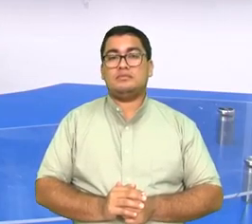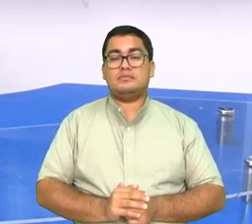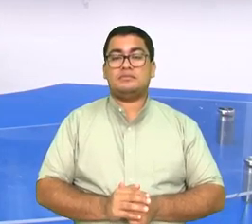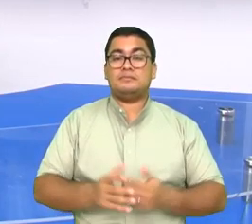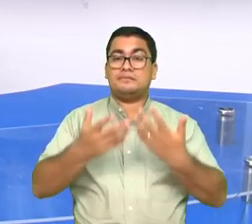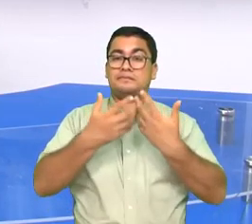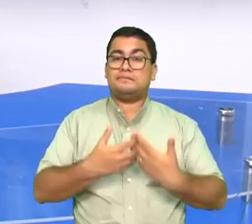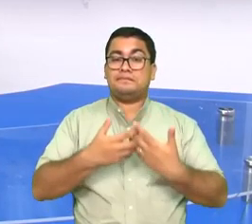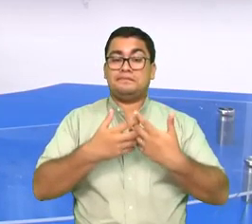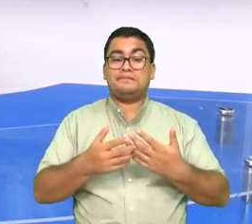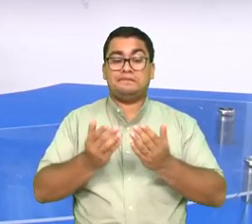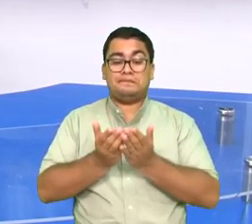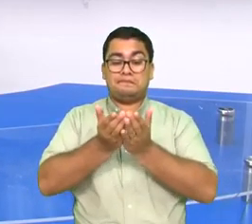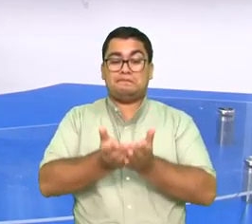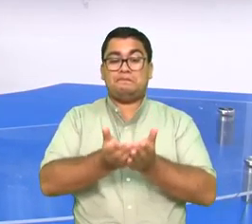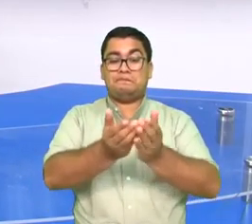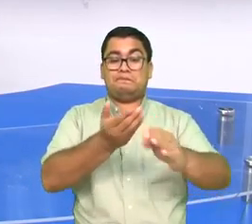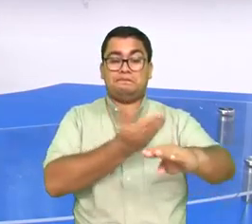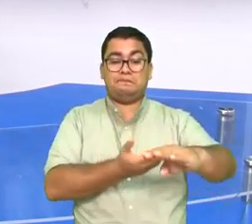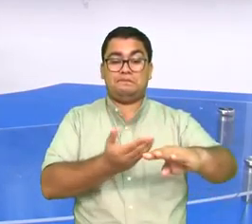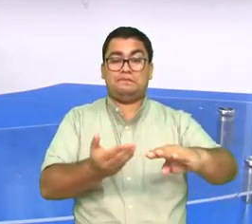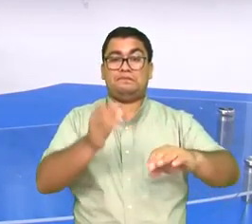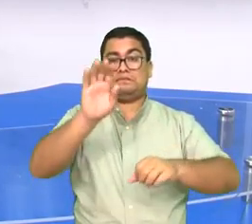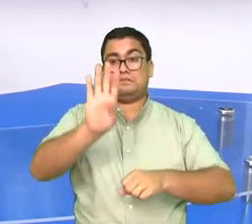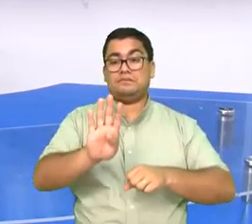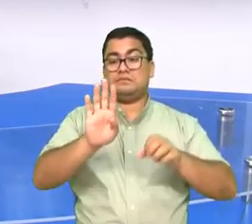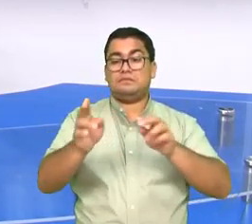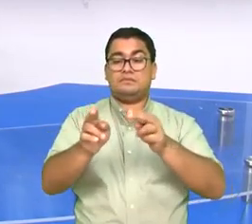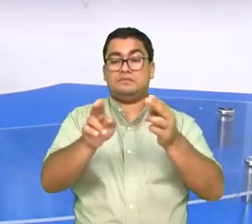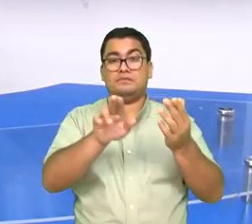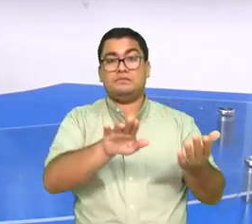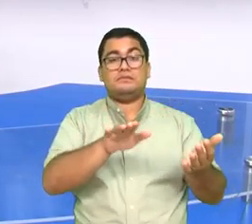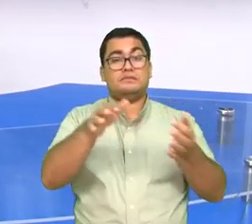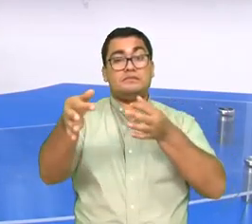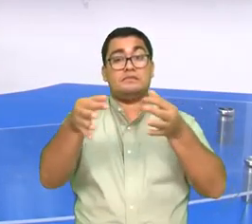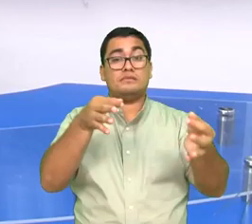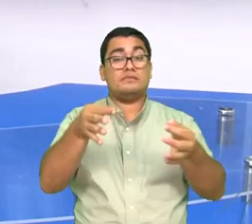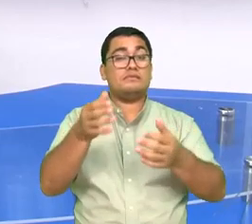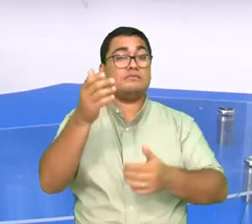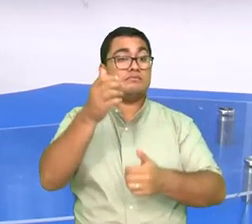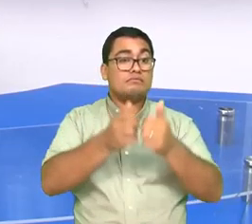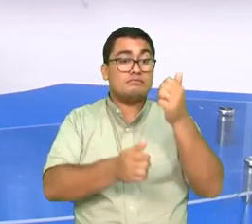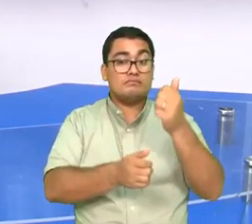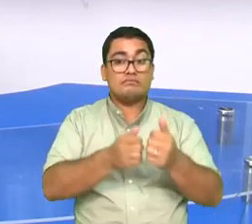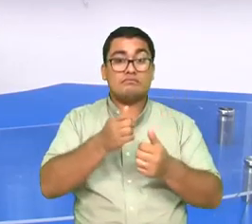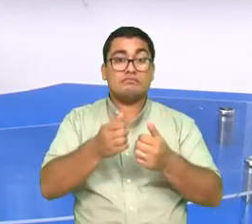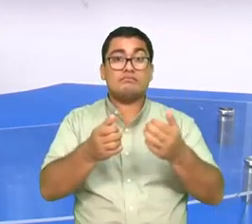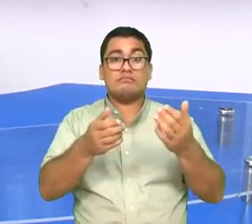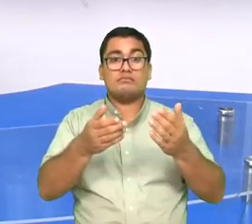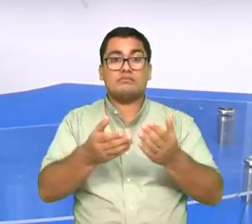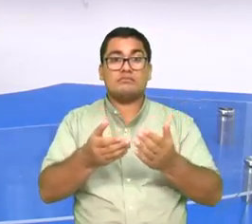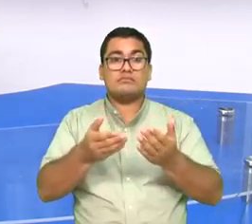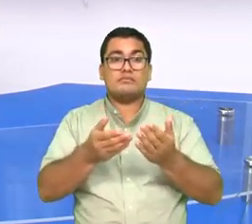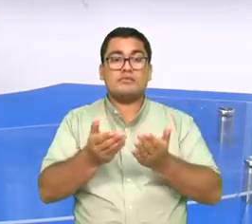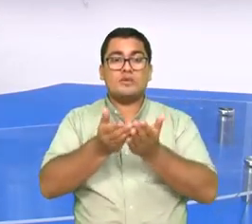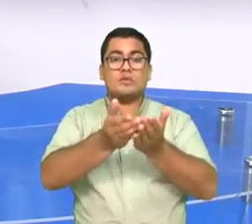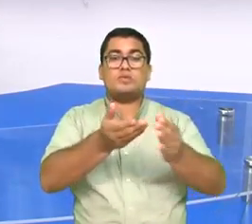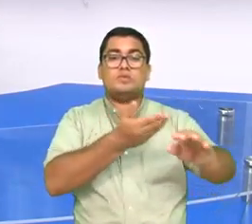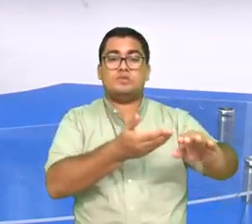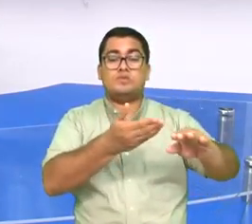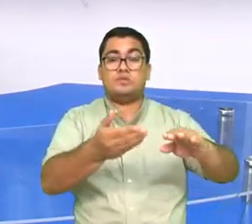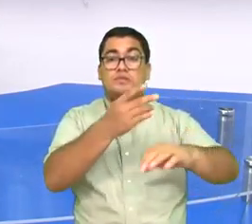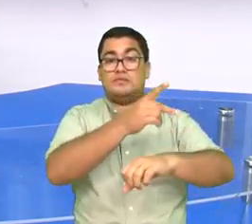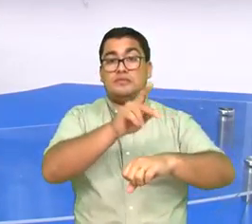La empresa portuaria informó este 4 de noviembre sobre considerables pérdidas materiales en el muelle de Puerto Cabezas y